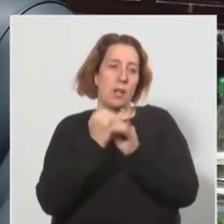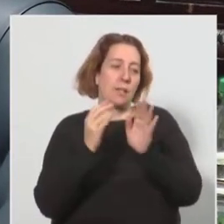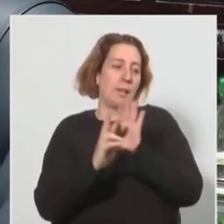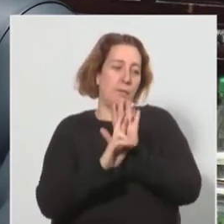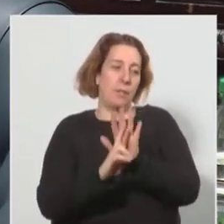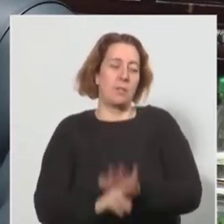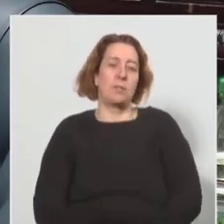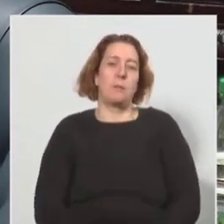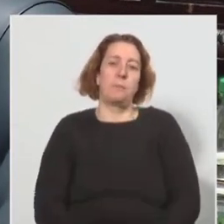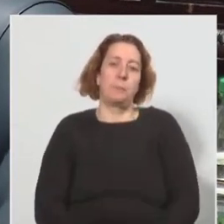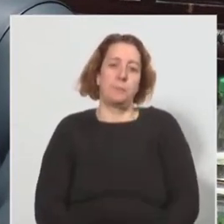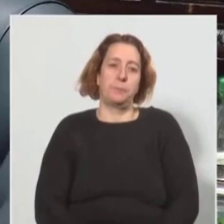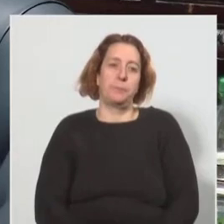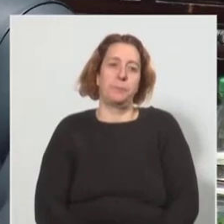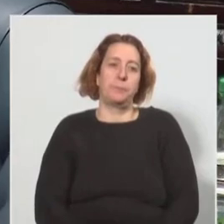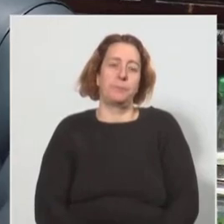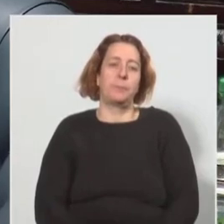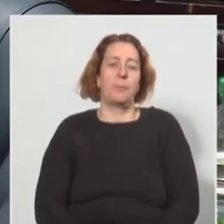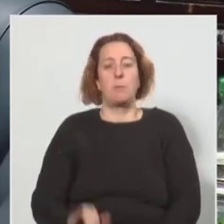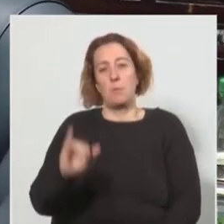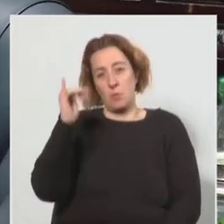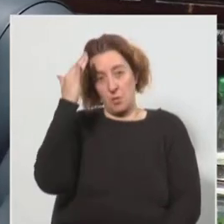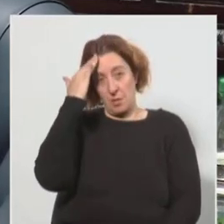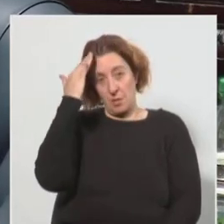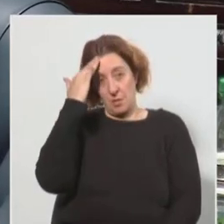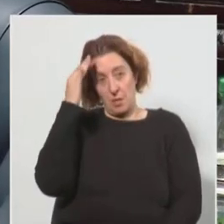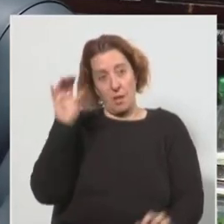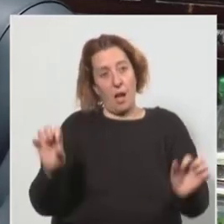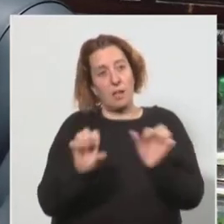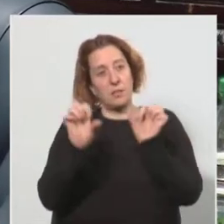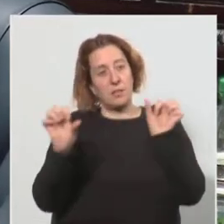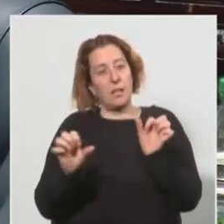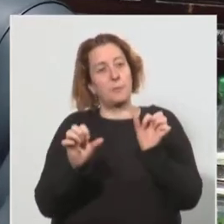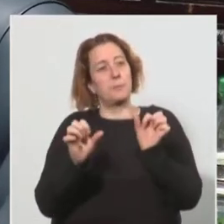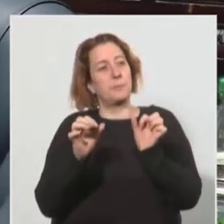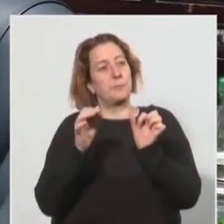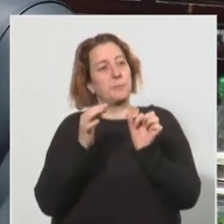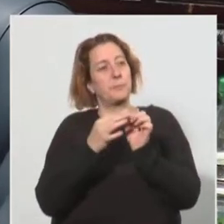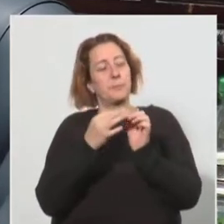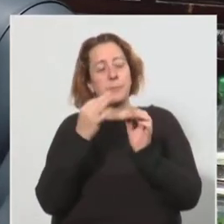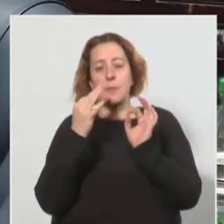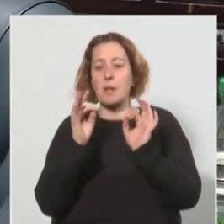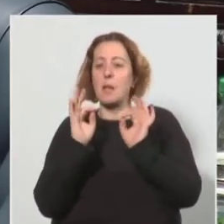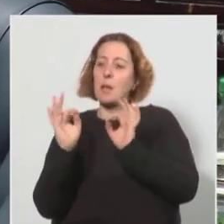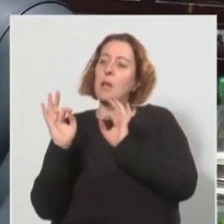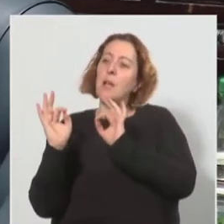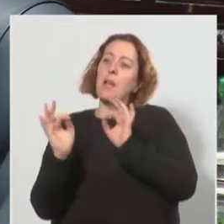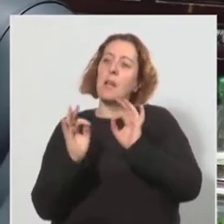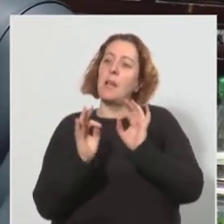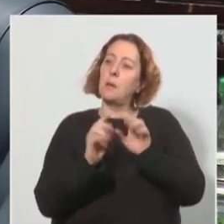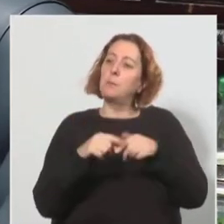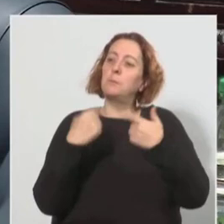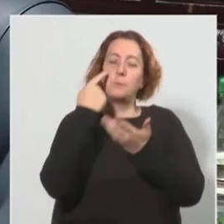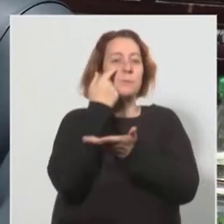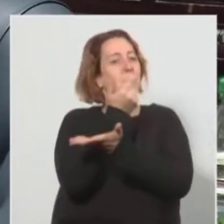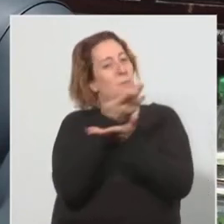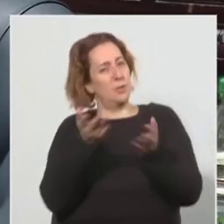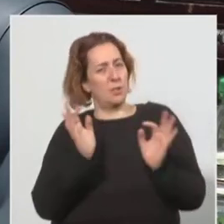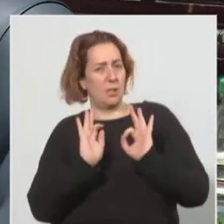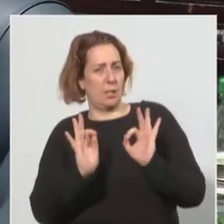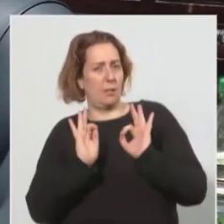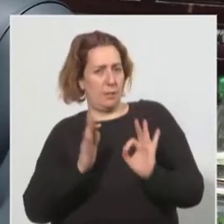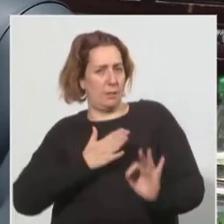referencia. Como se sabe, construir una reputación satisfactoria para la comunidad